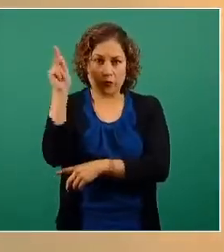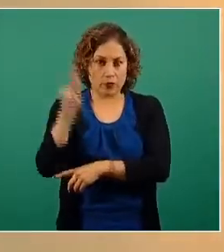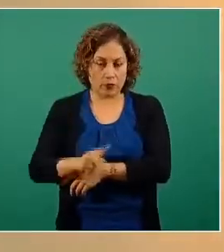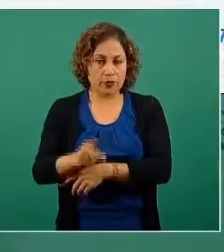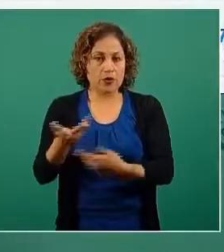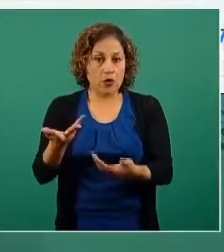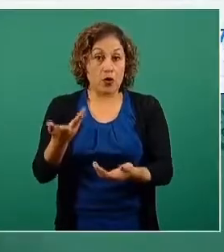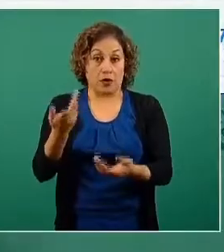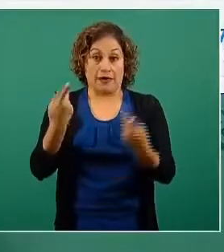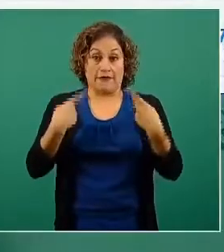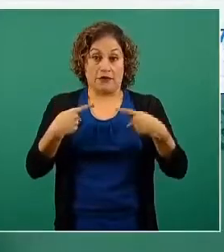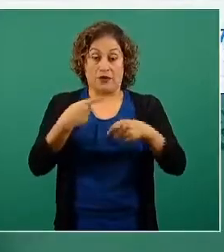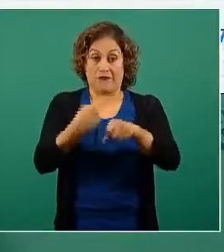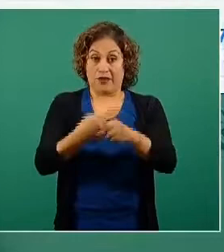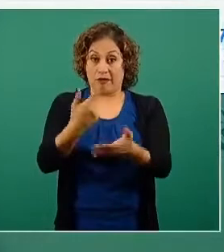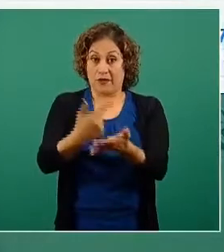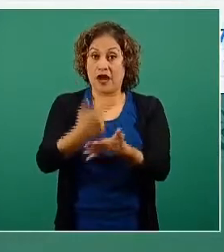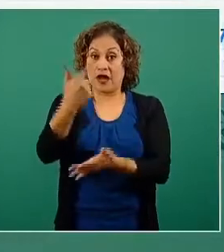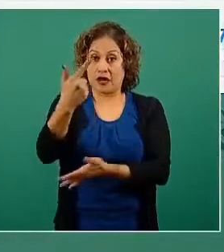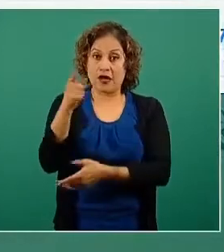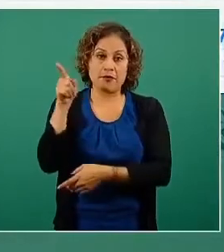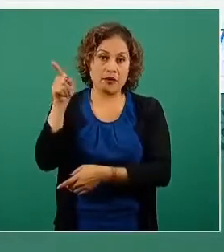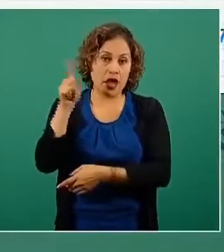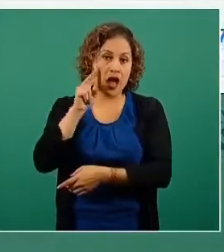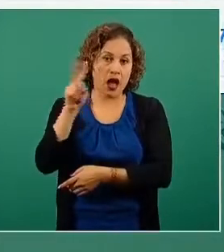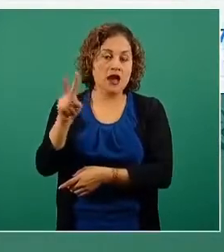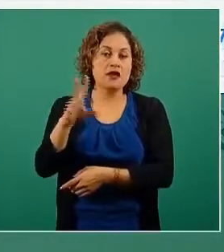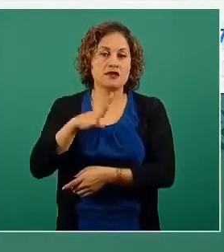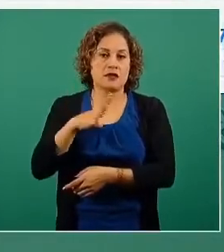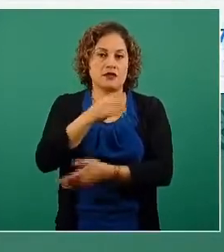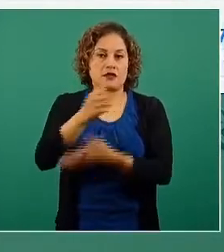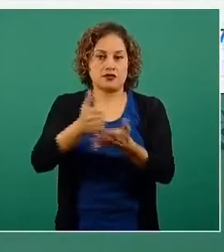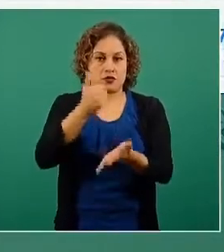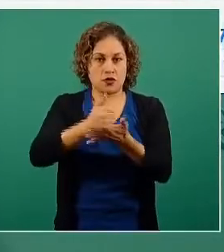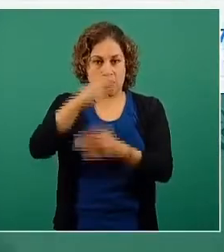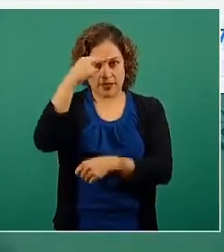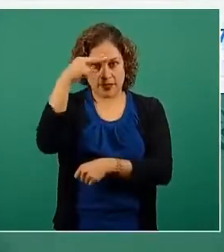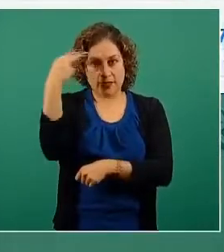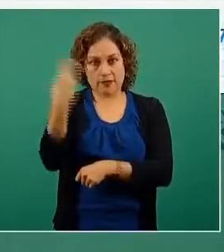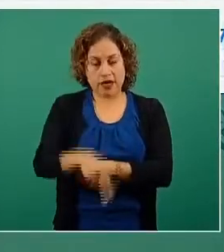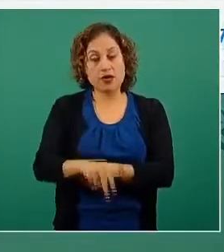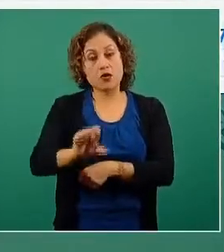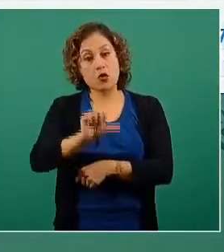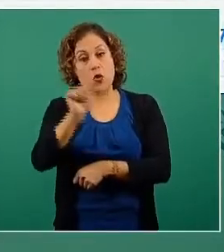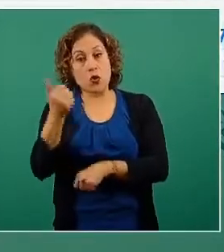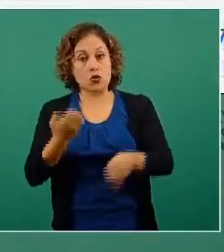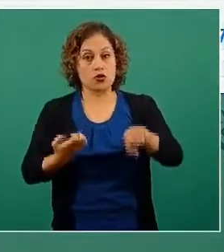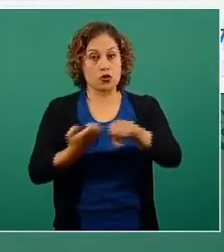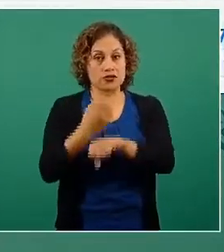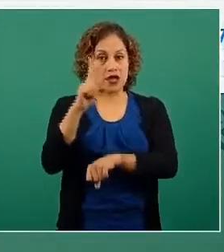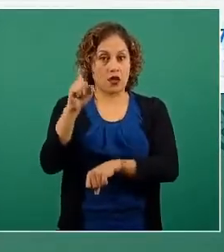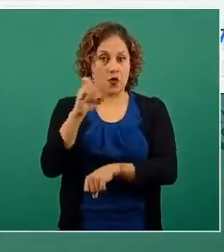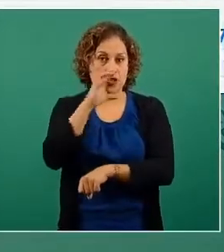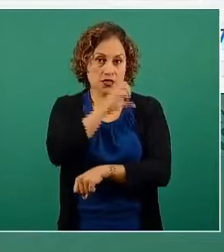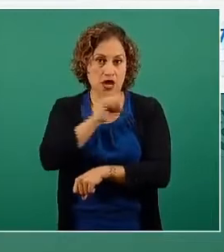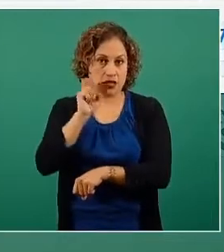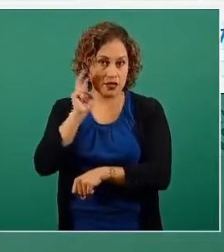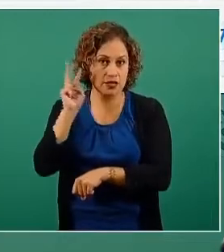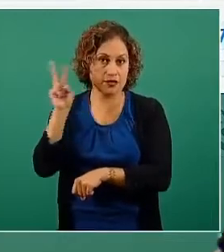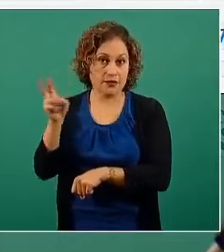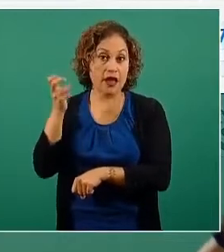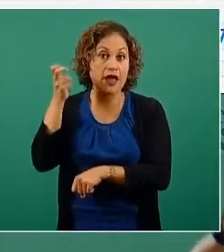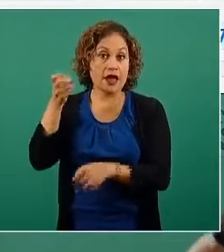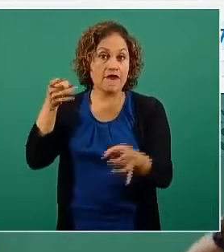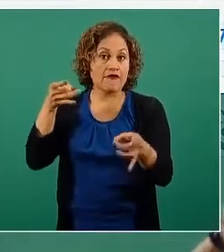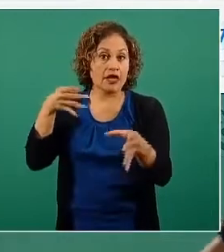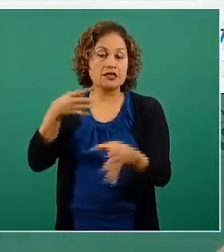pues está la Ciudad de México, y un dato importante para ustedes es que pues el estado de Aguascalientes, que logran observar, que trae una flechita